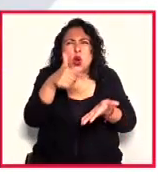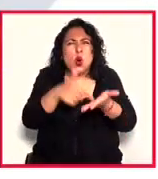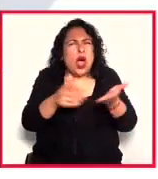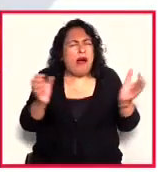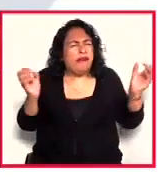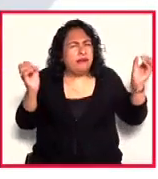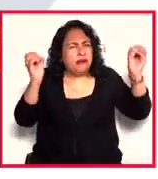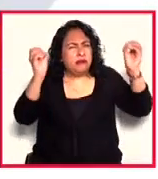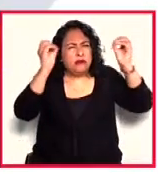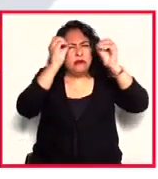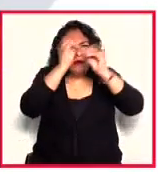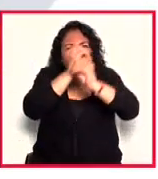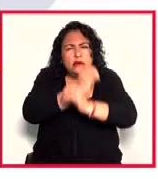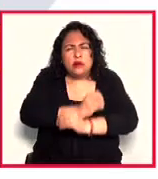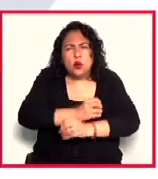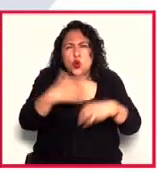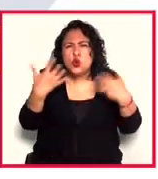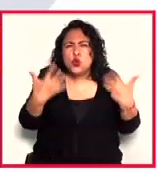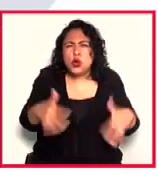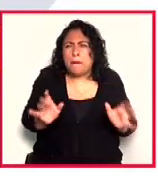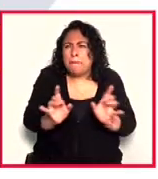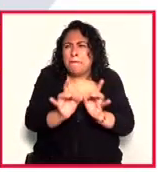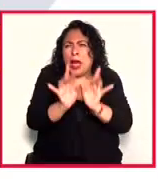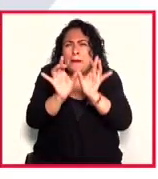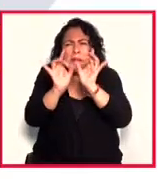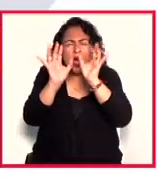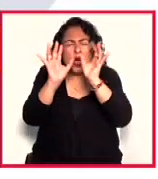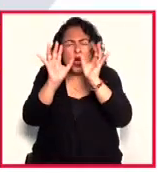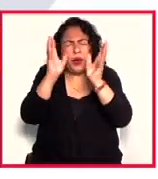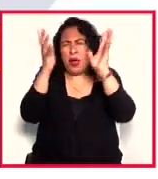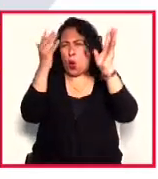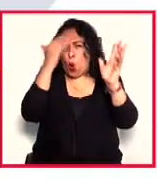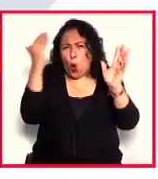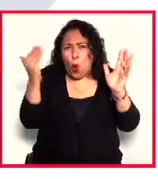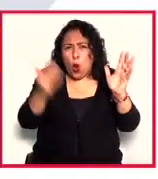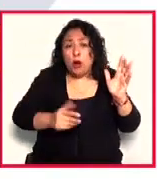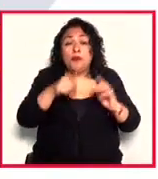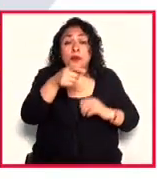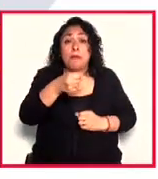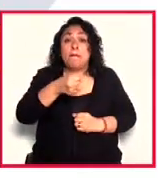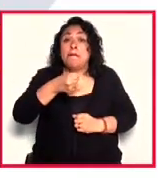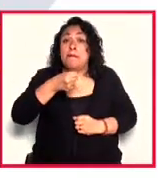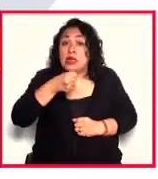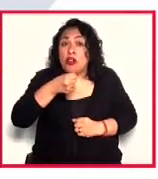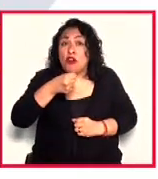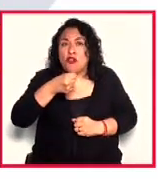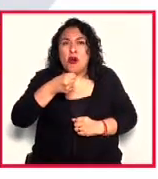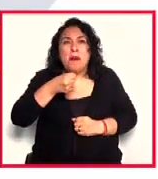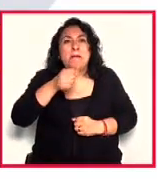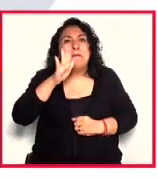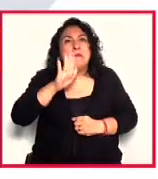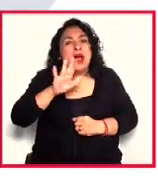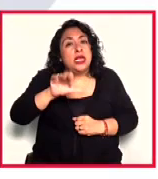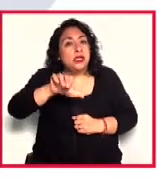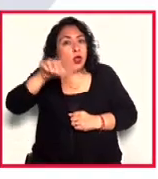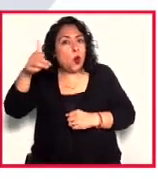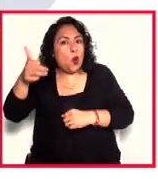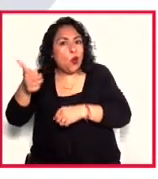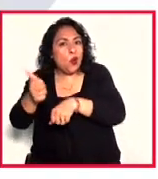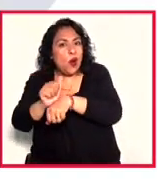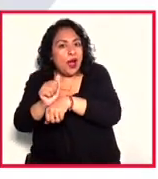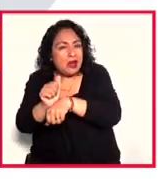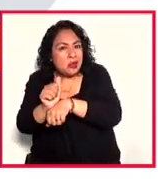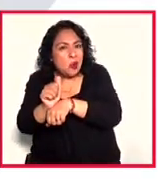oscuridad donde pasan cosas tremendas, ¿no? Y entonces este micrófono se volvió como una especie de otro actor, otro personaje,